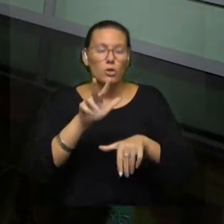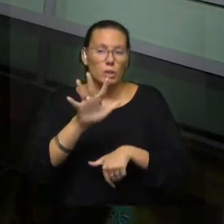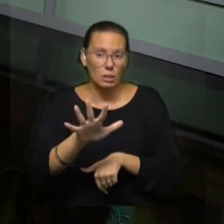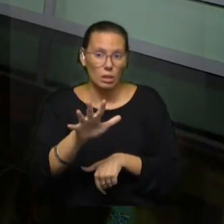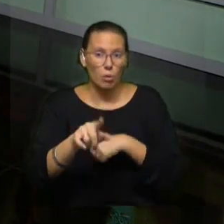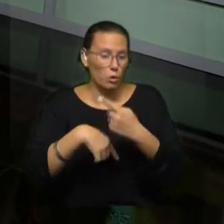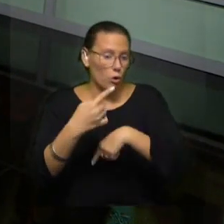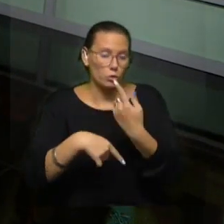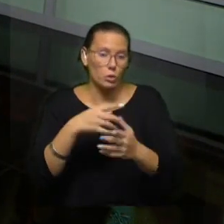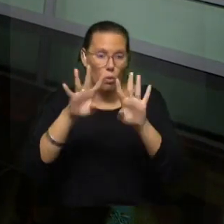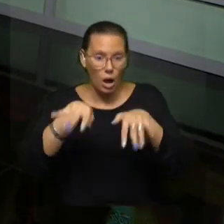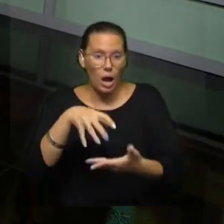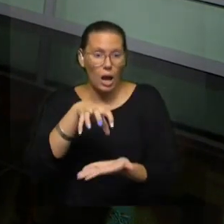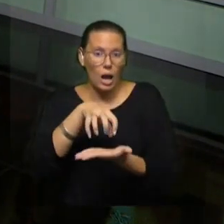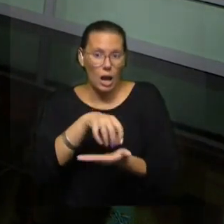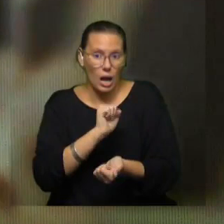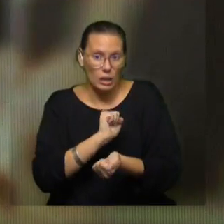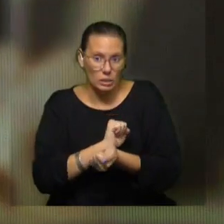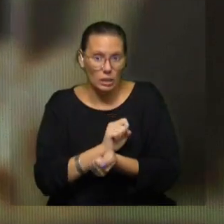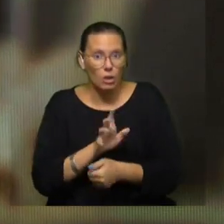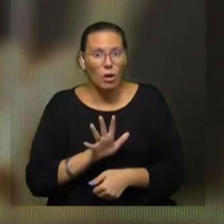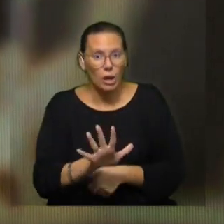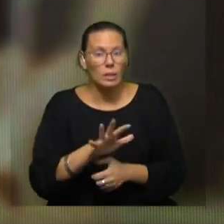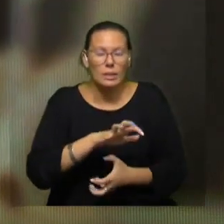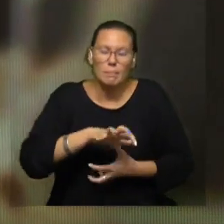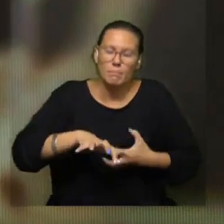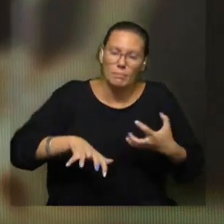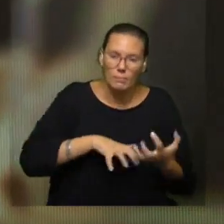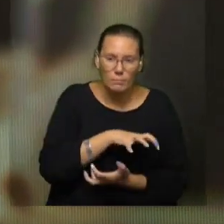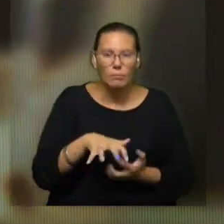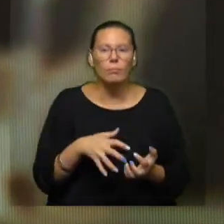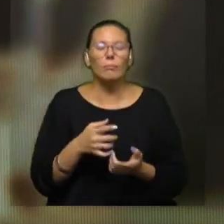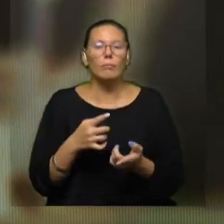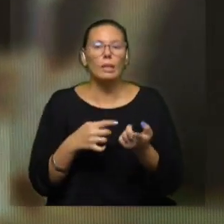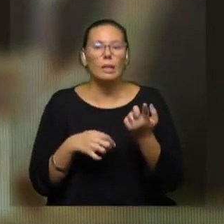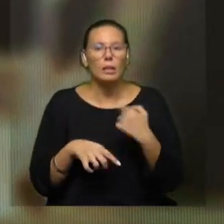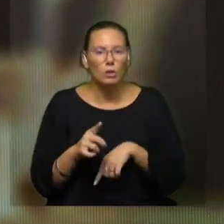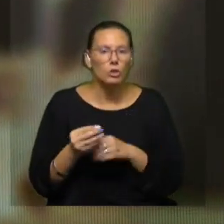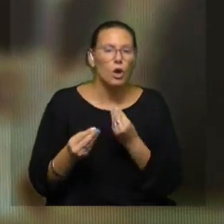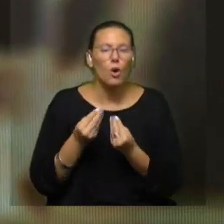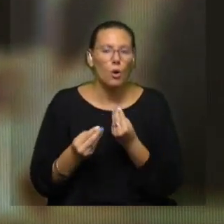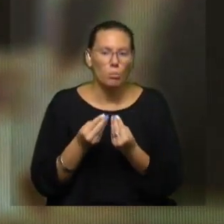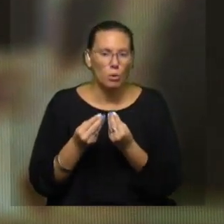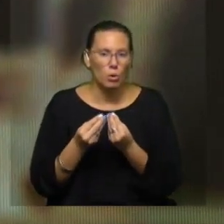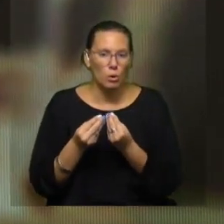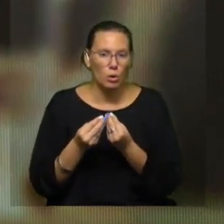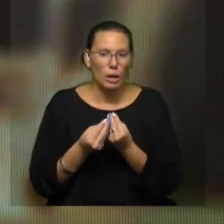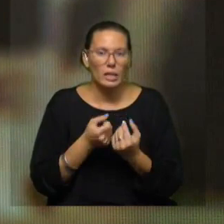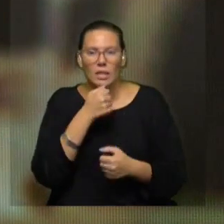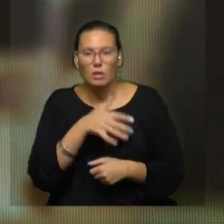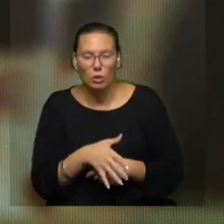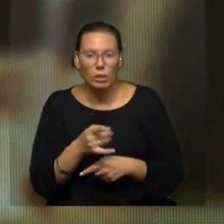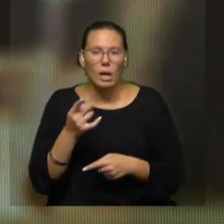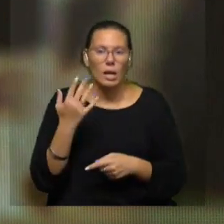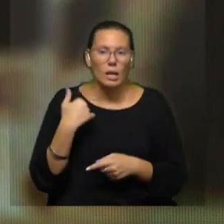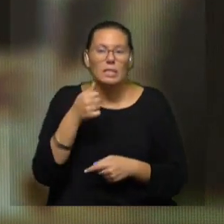Libertad sigue siendo una cárcel hoy en día con características bastante complejas, ¿no? Entonces, ¿cómo entran en diálogo esas historias?